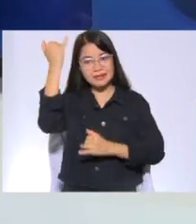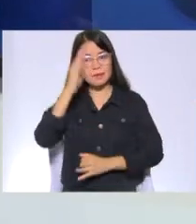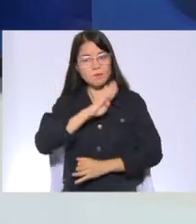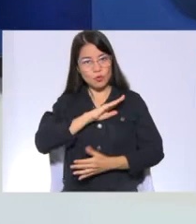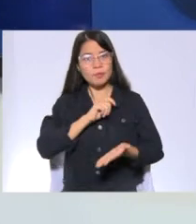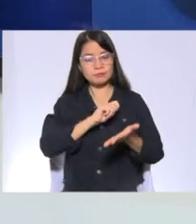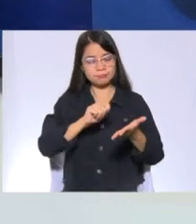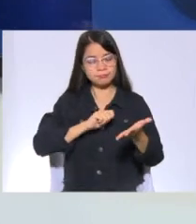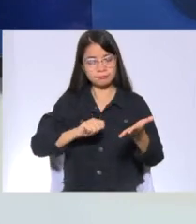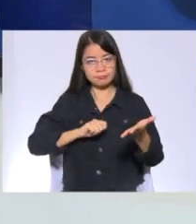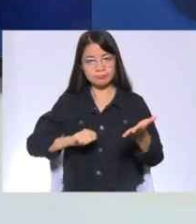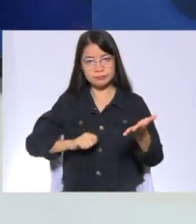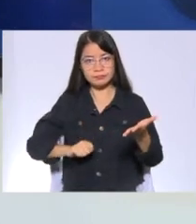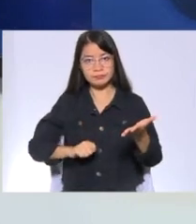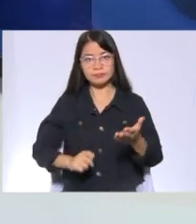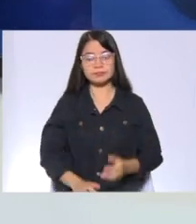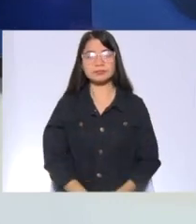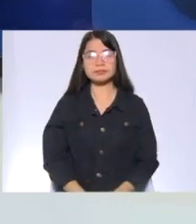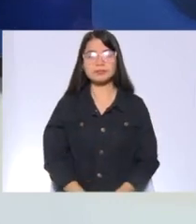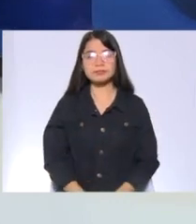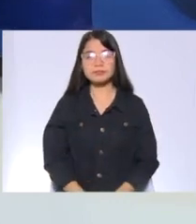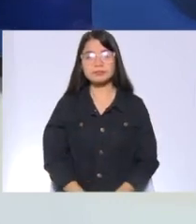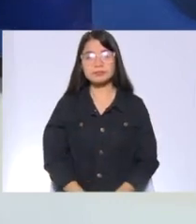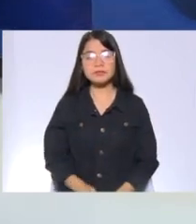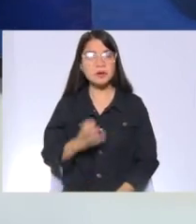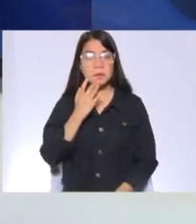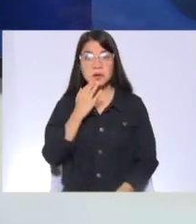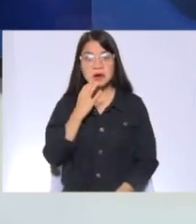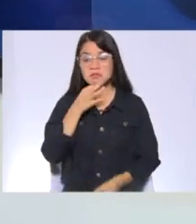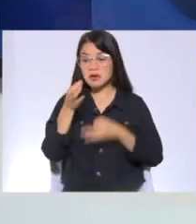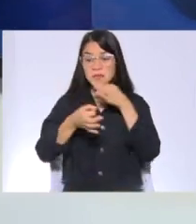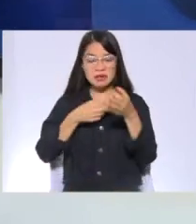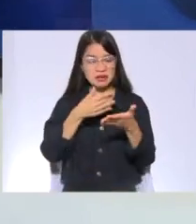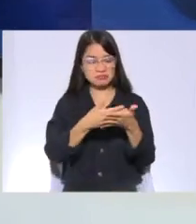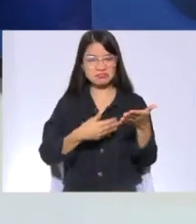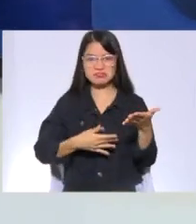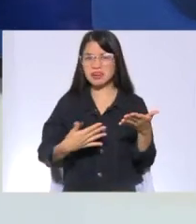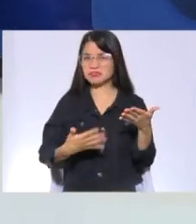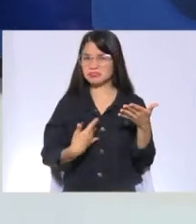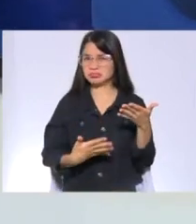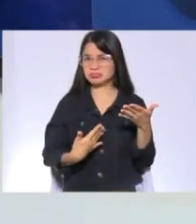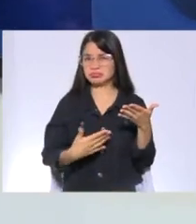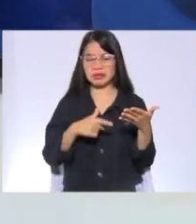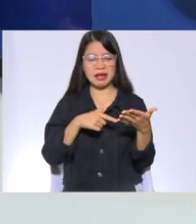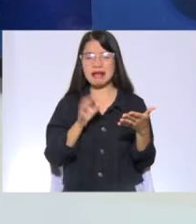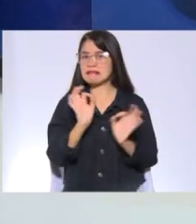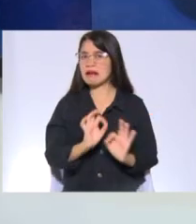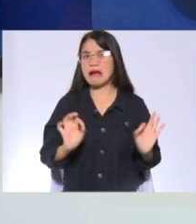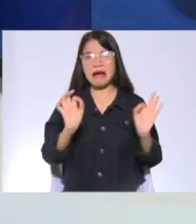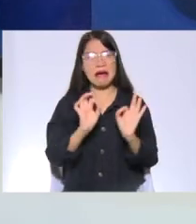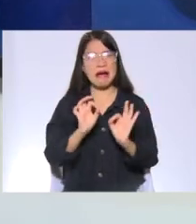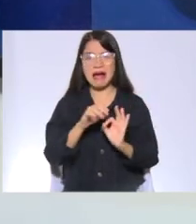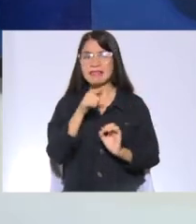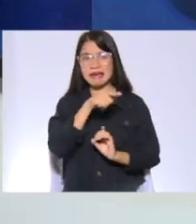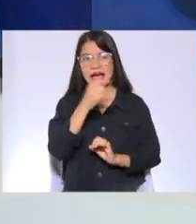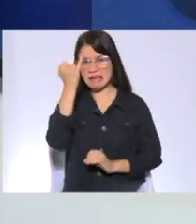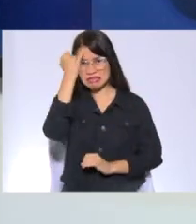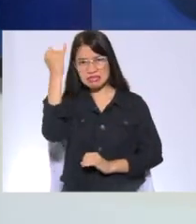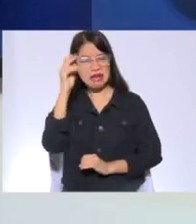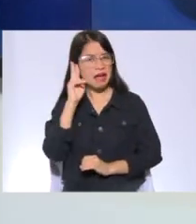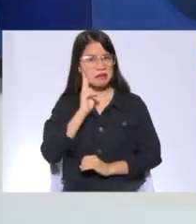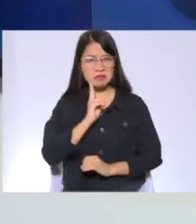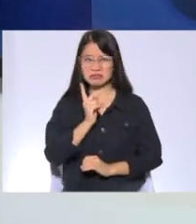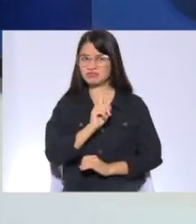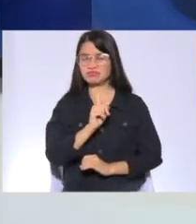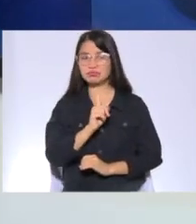él no pone allí argumentos válidos, entonces nadie hubiese comprado la idea del libertador. Sin embargo, ¿qué tenemos